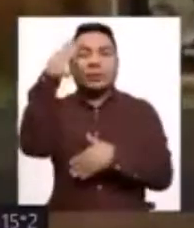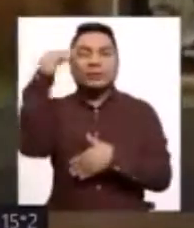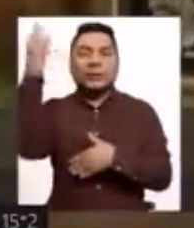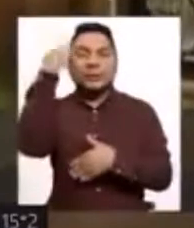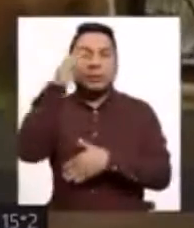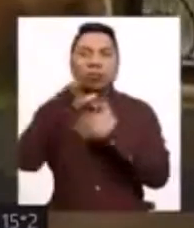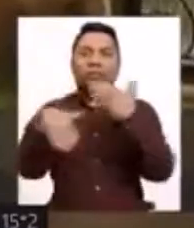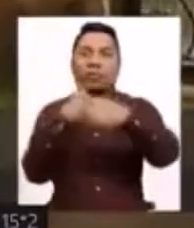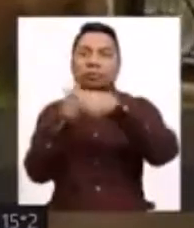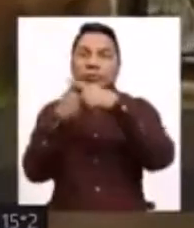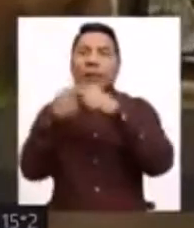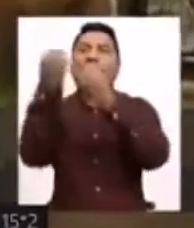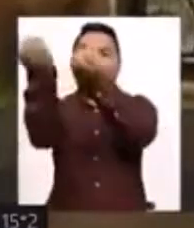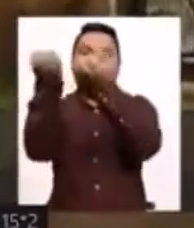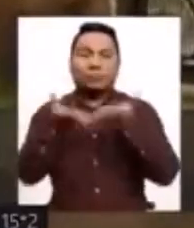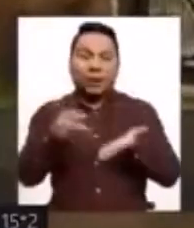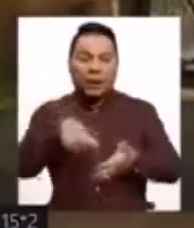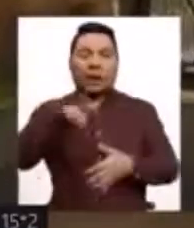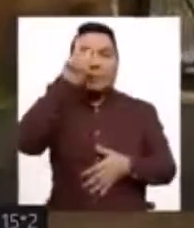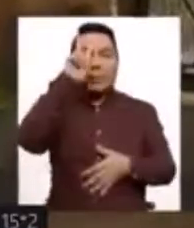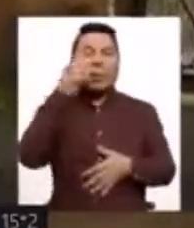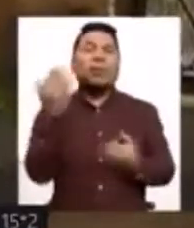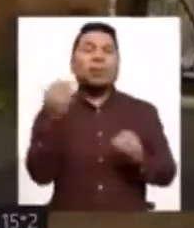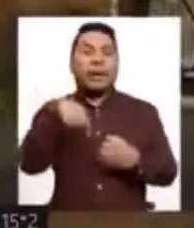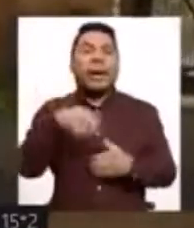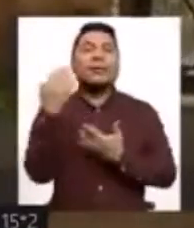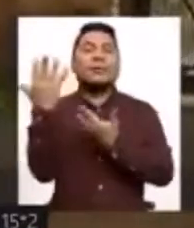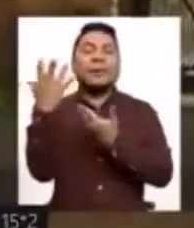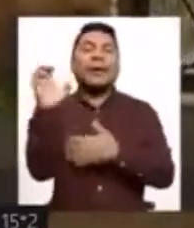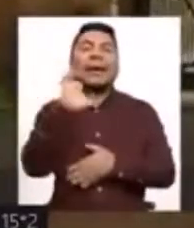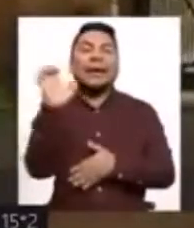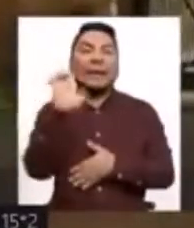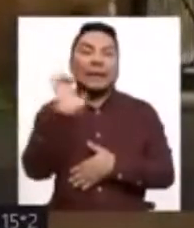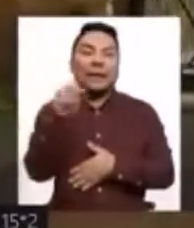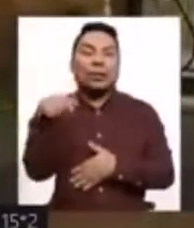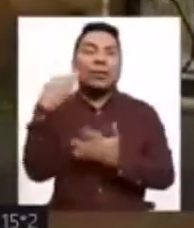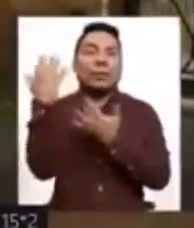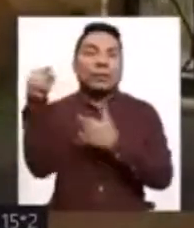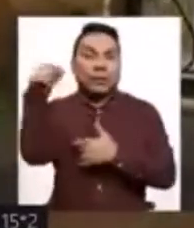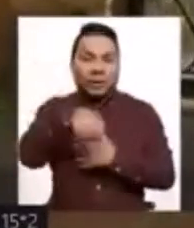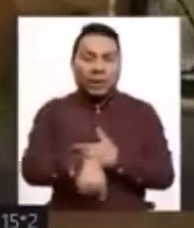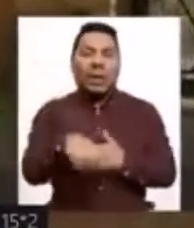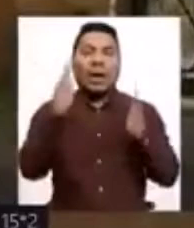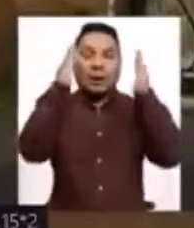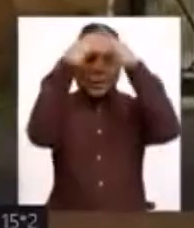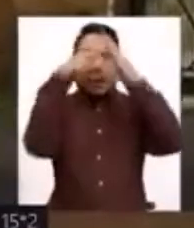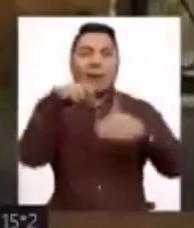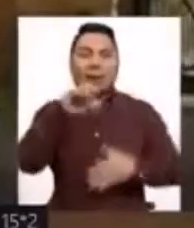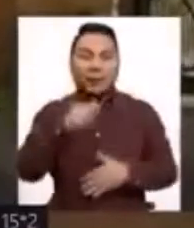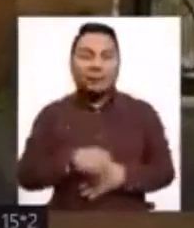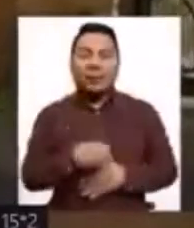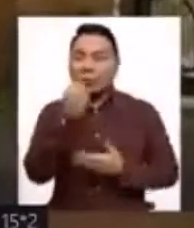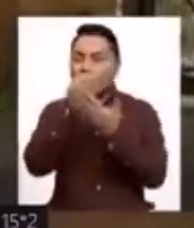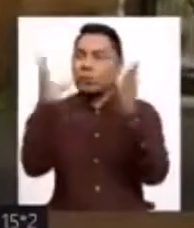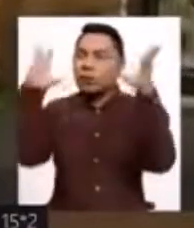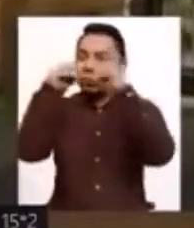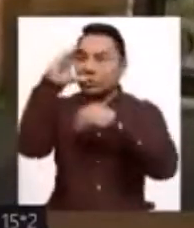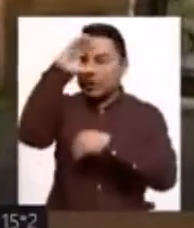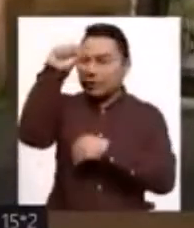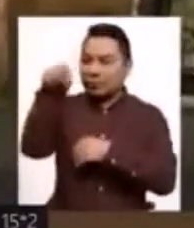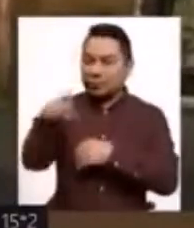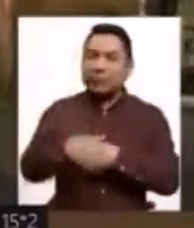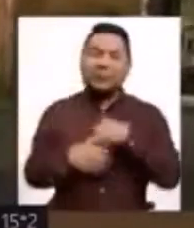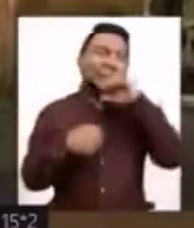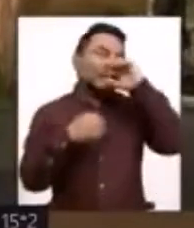a nuestro país, puesto que esperamos en enero recibirlo en Lima, Perú. Muy buenas noches, embajador. Buenas noches. ¿Qué se basa este trabajo que se